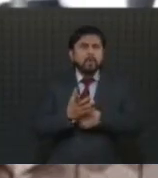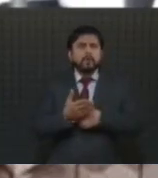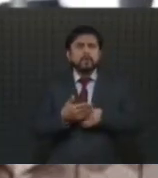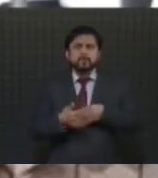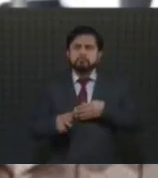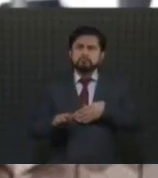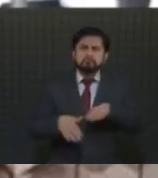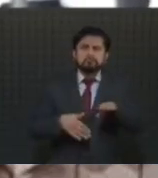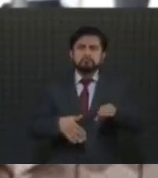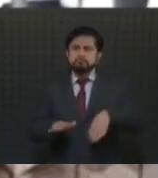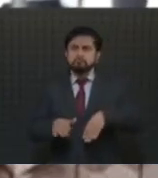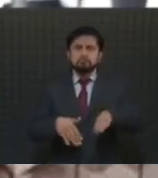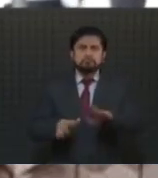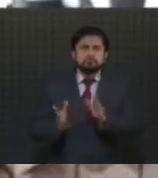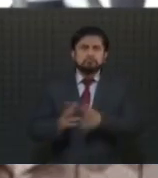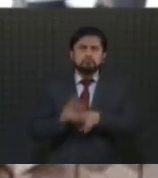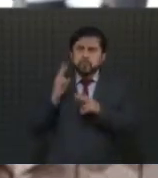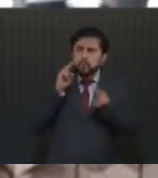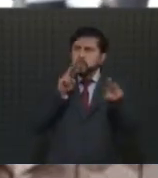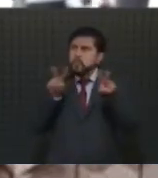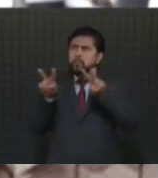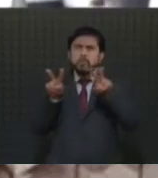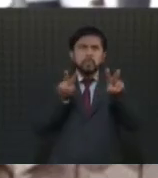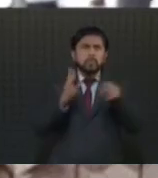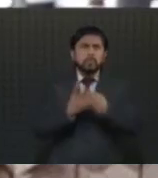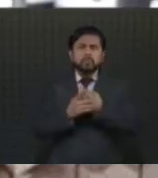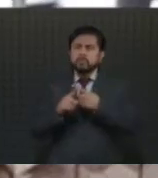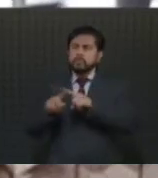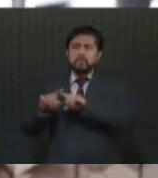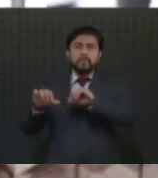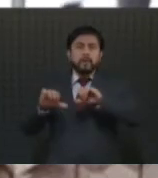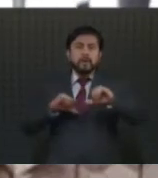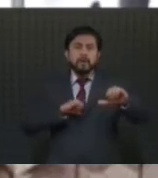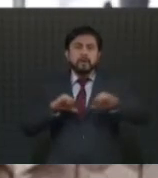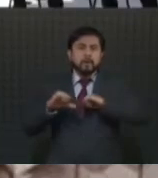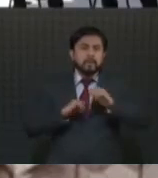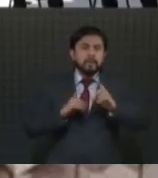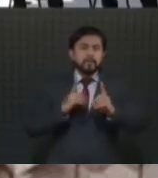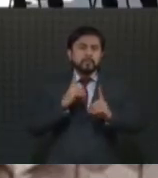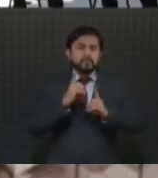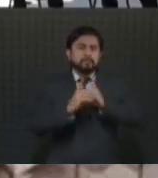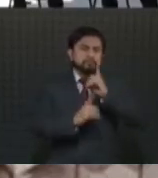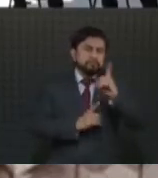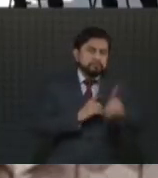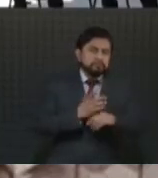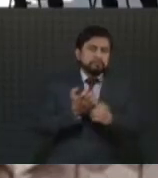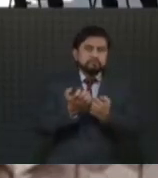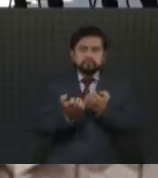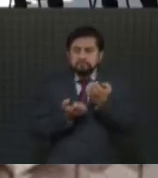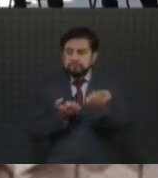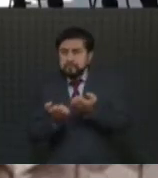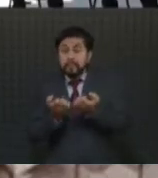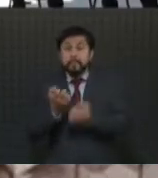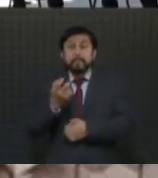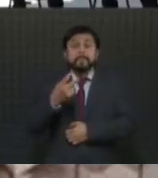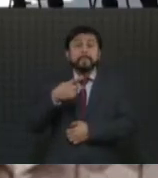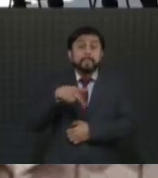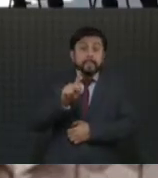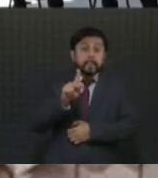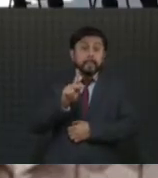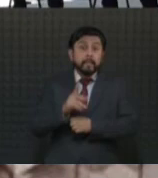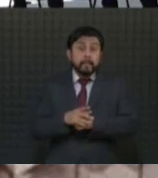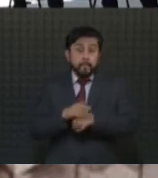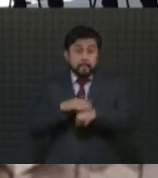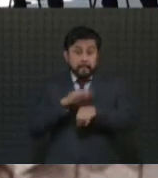familia, realizar actividades deportivas, pero sobre todo